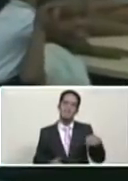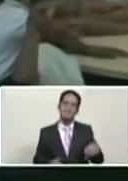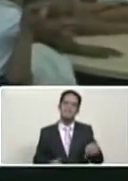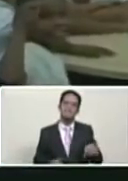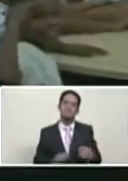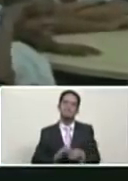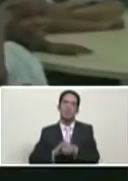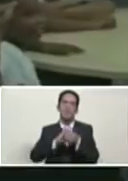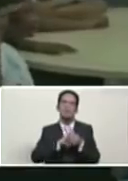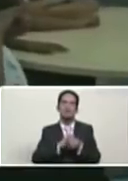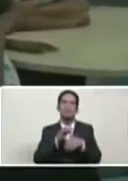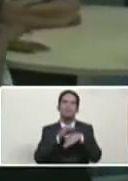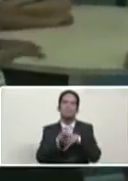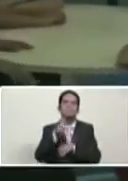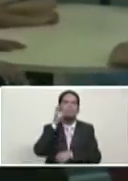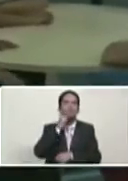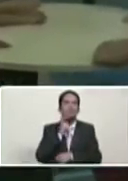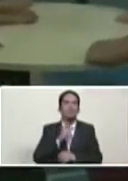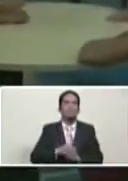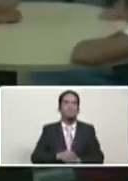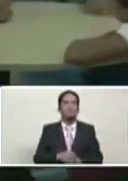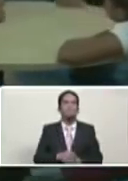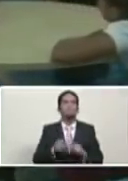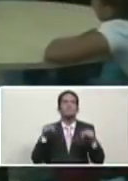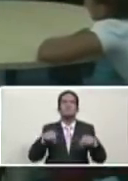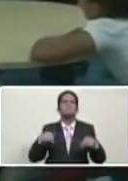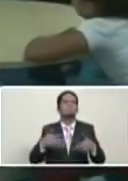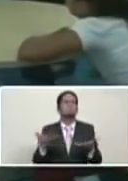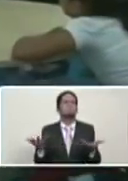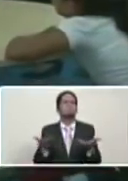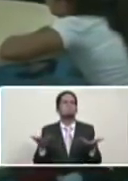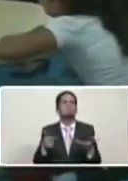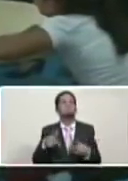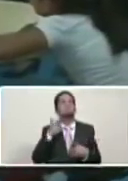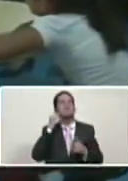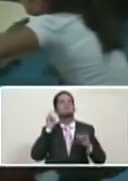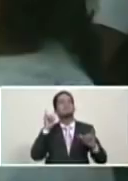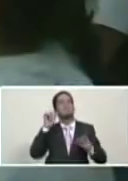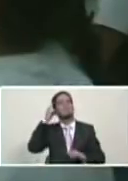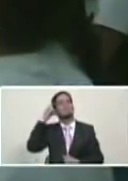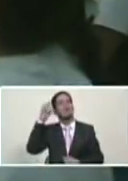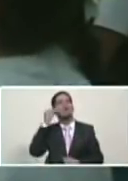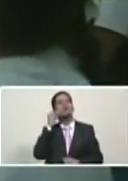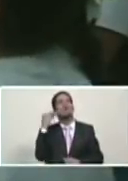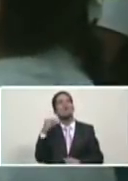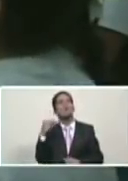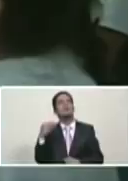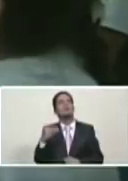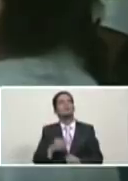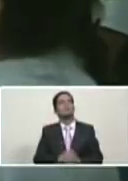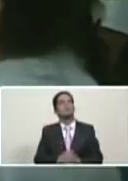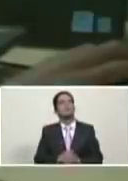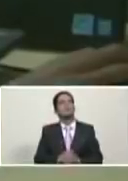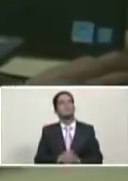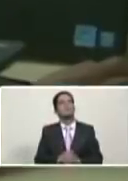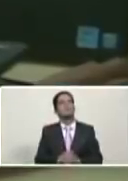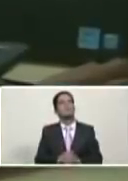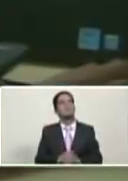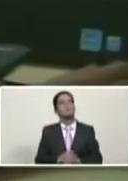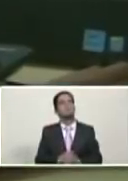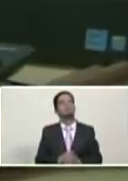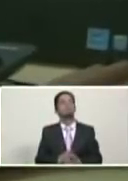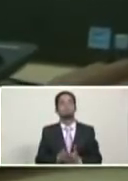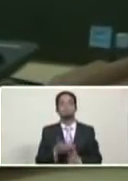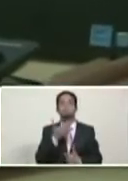estado de Trujillo, aquí hoy celebrando el Día de la Juventud. ¿Qué mejor día como este